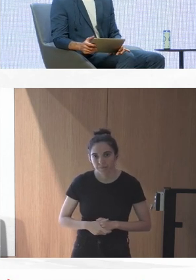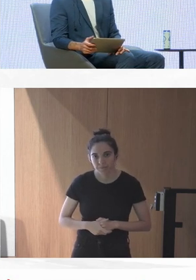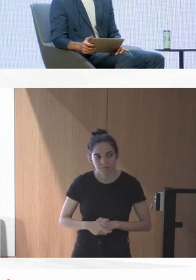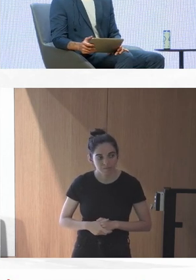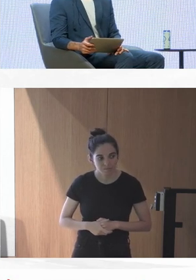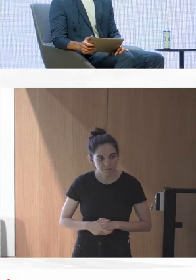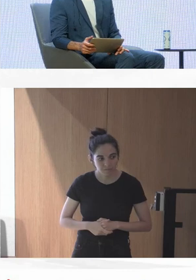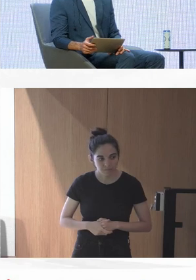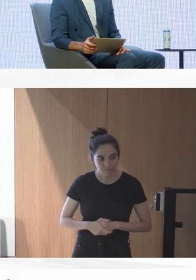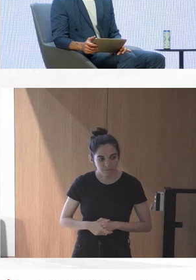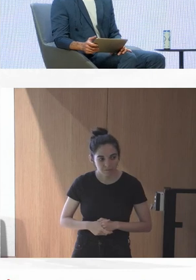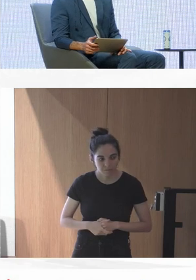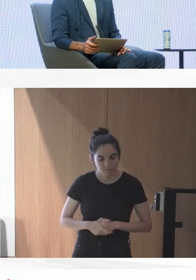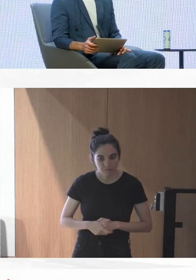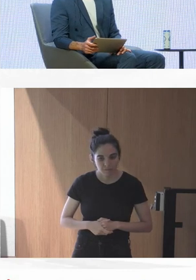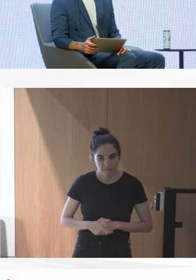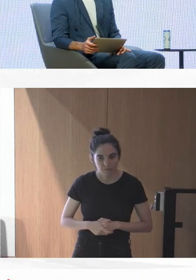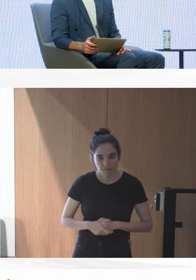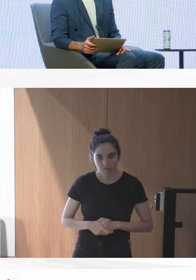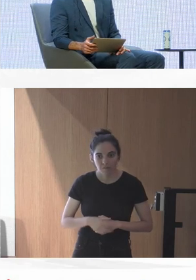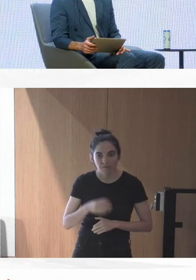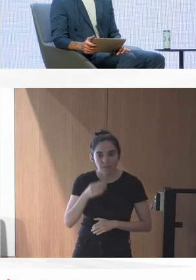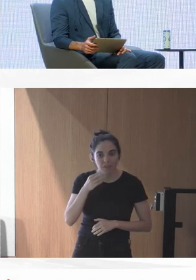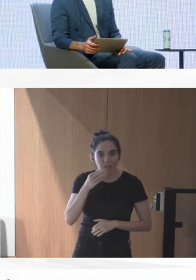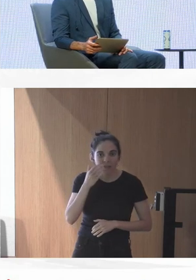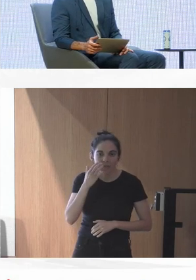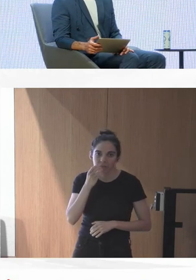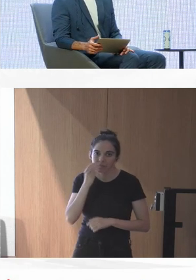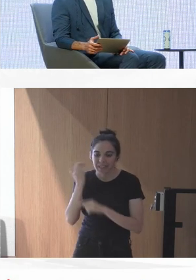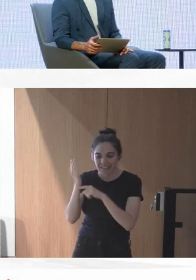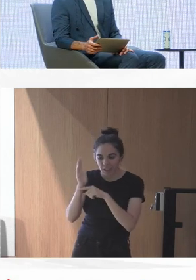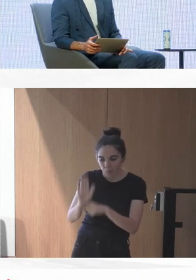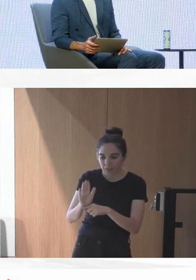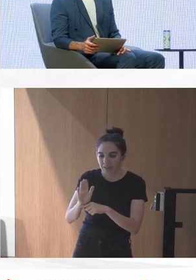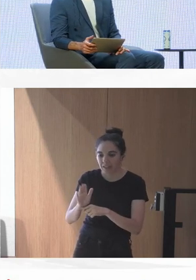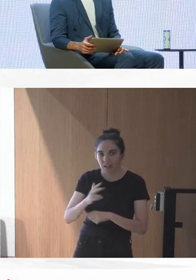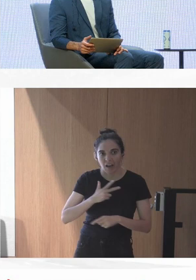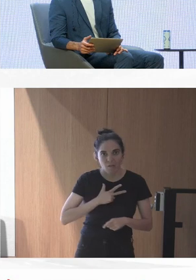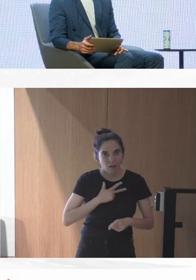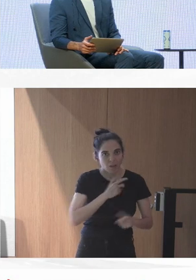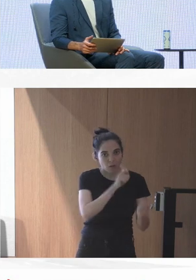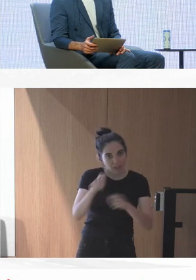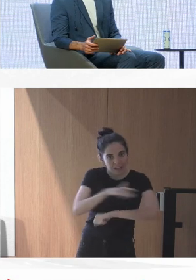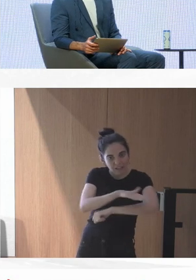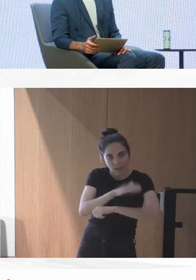que si, bueno, están mejor representados por un abogado que les proporcione el Estado.